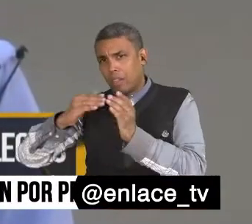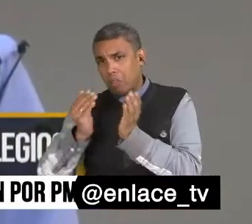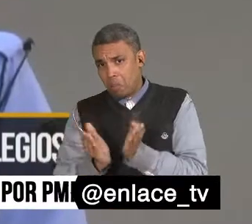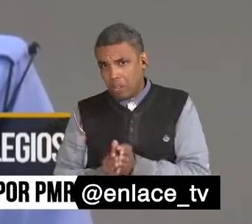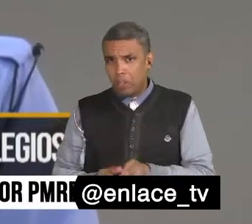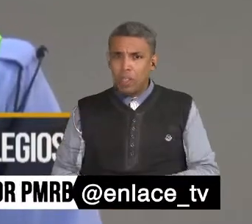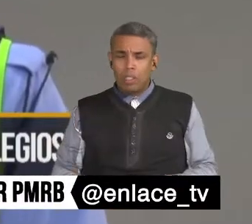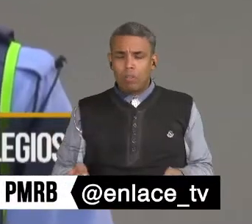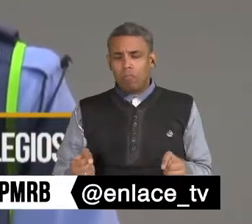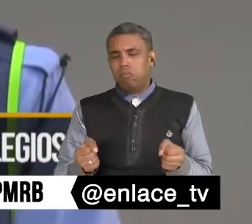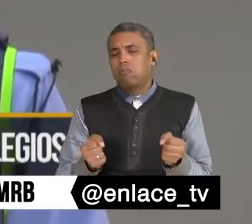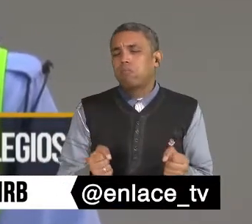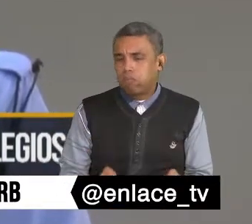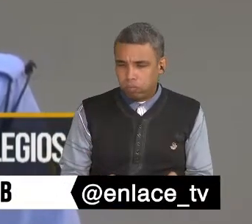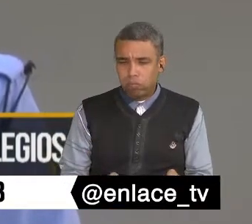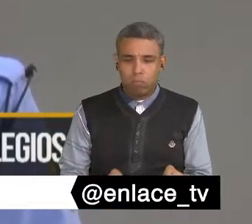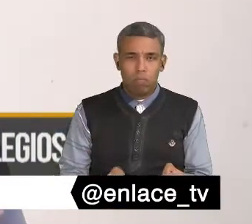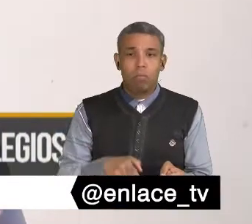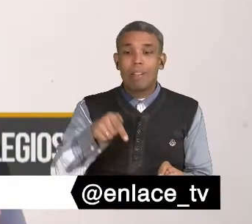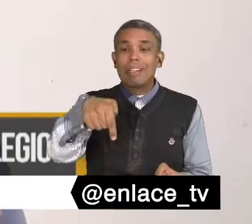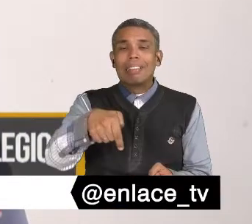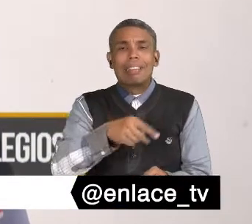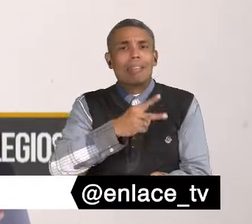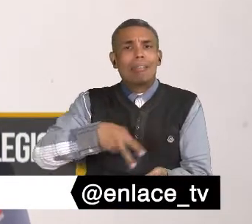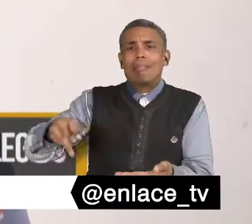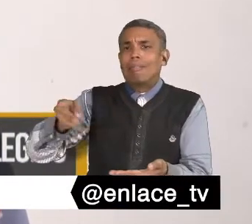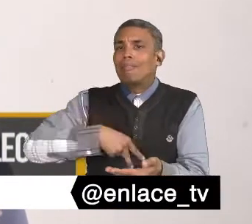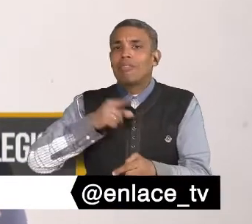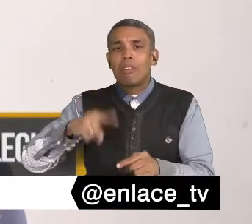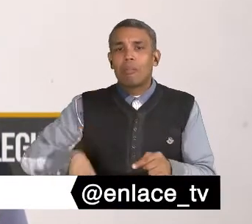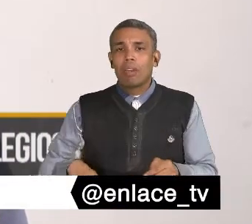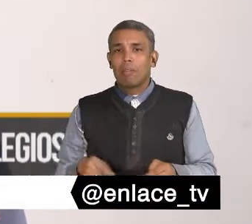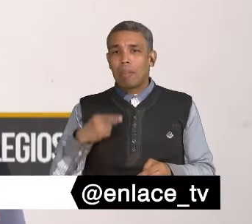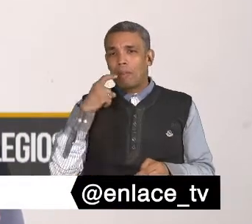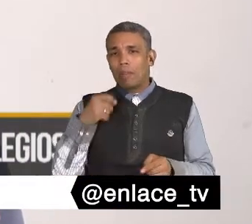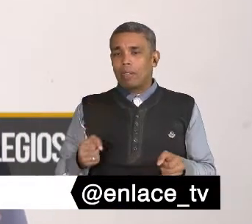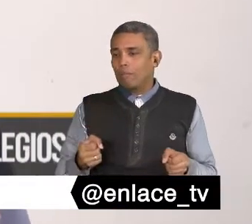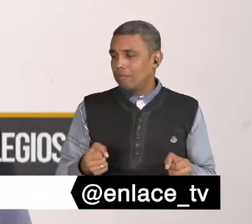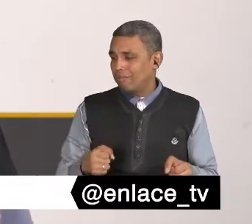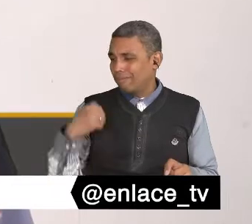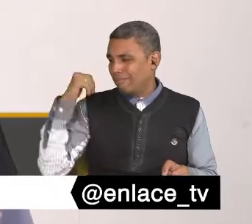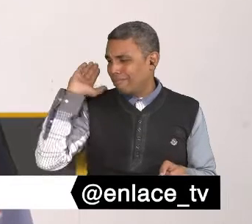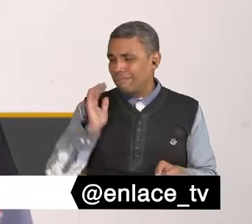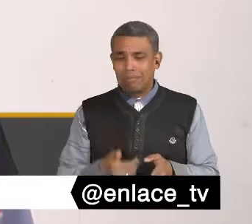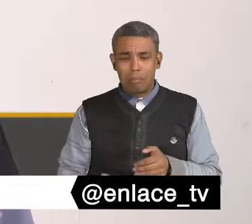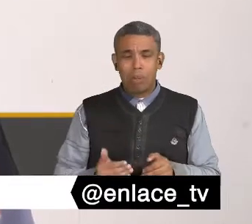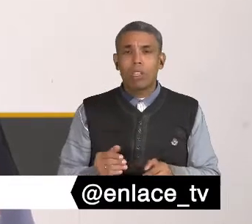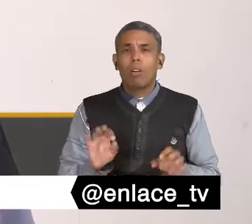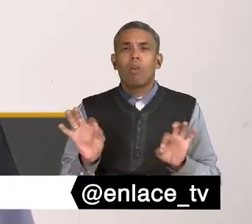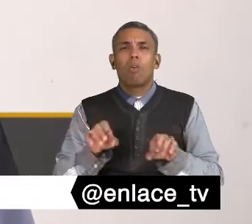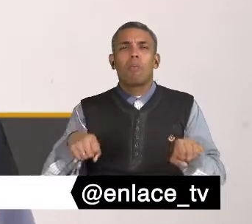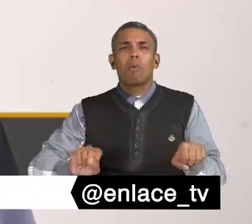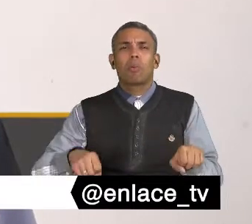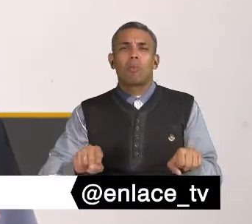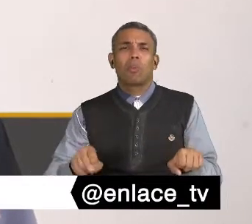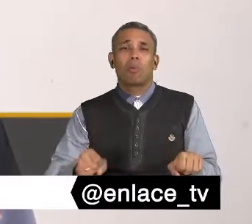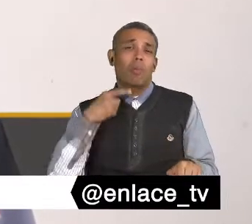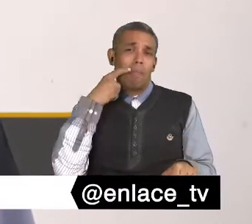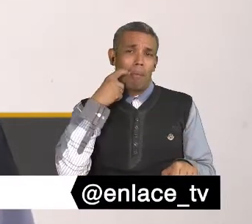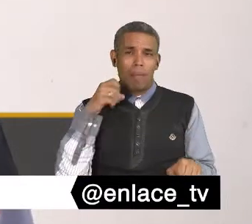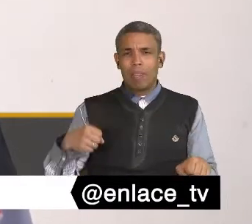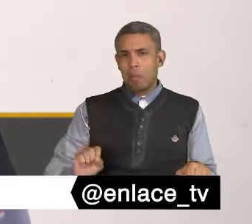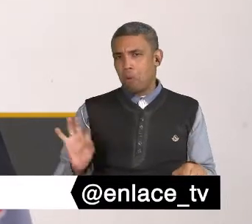mal, se estacionan inclusive en doble parada, van dos, tres niños en una motocicleta. Entonces vemos cómo